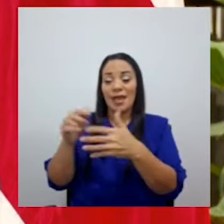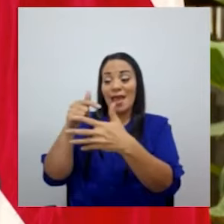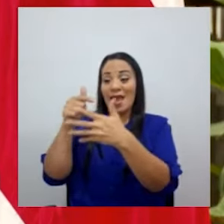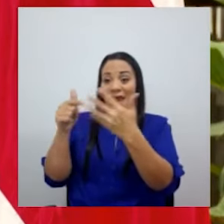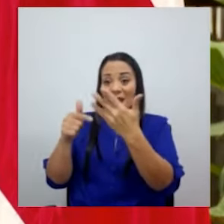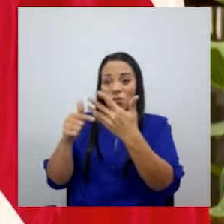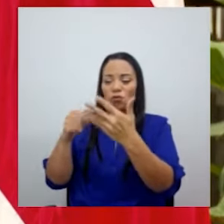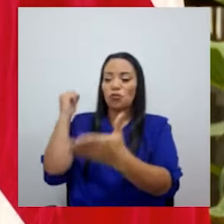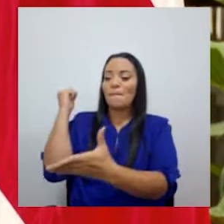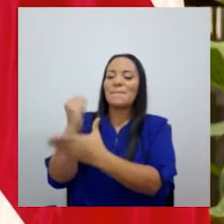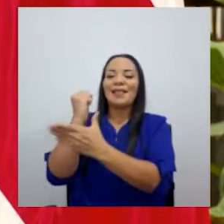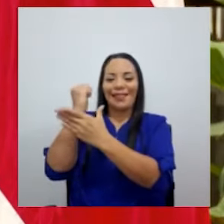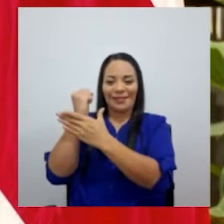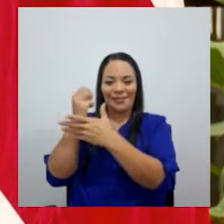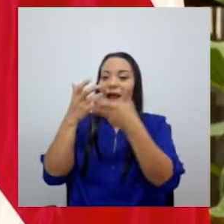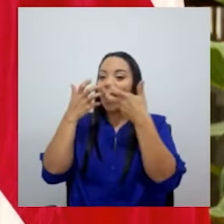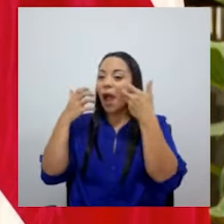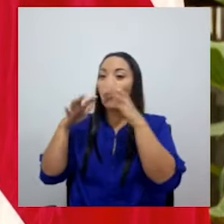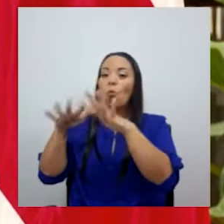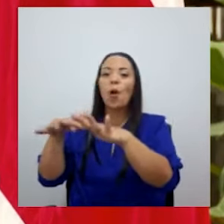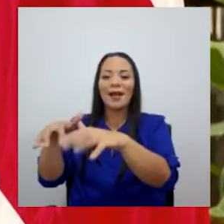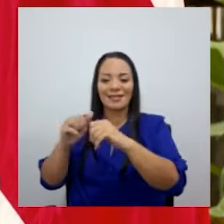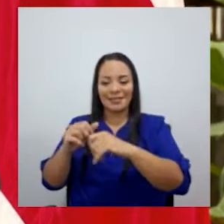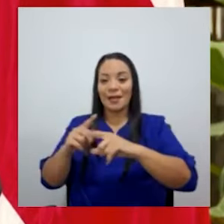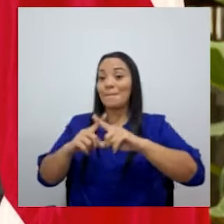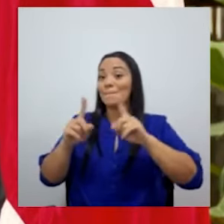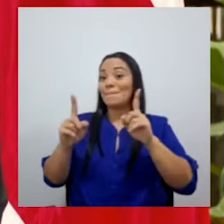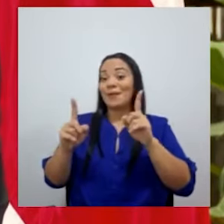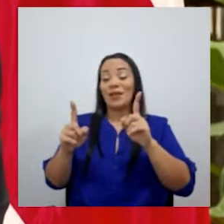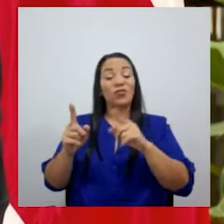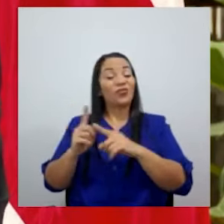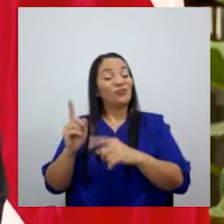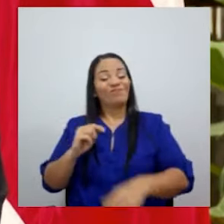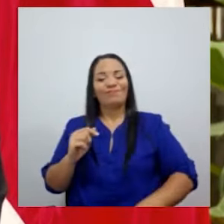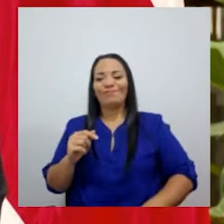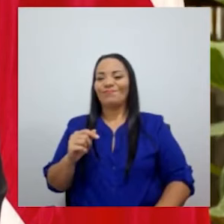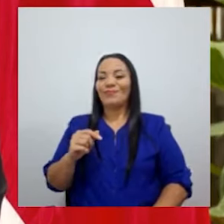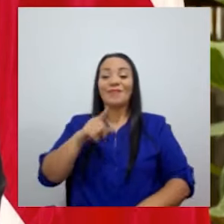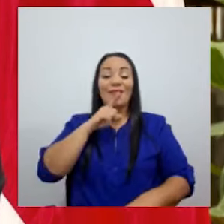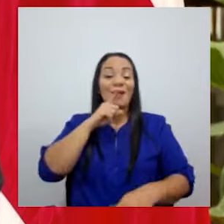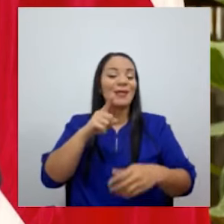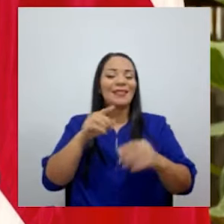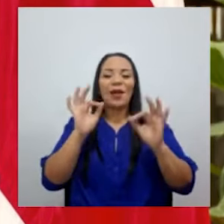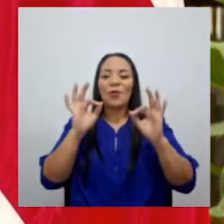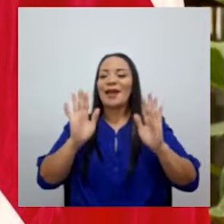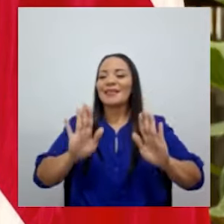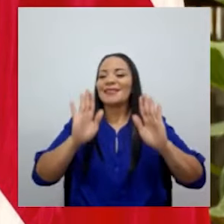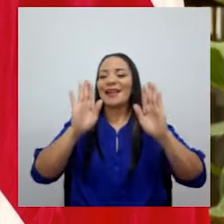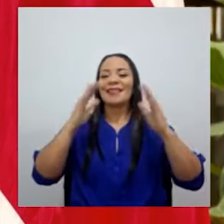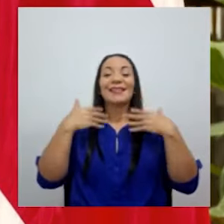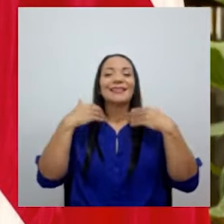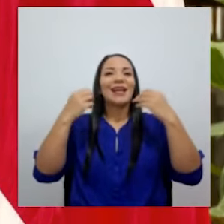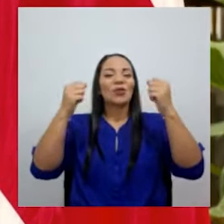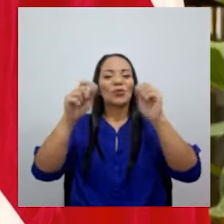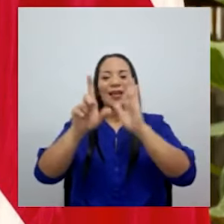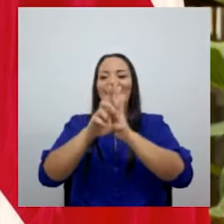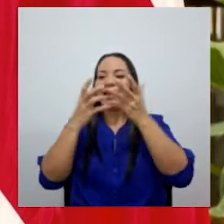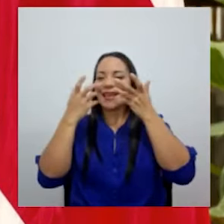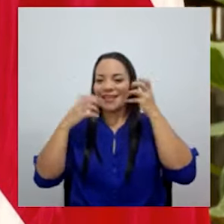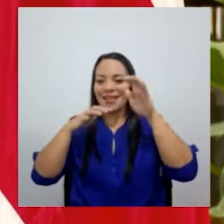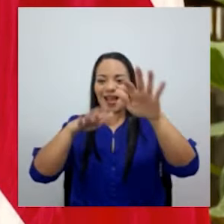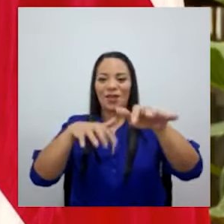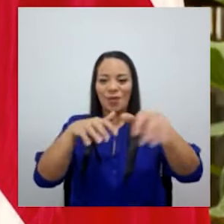matan gozan de excelente salud. Hay gente que asusta con el